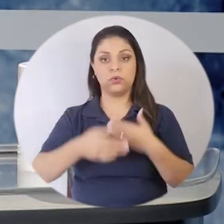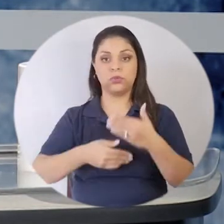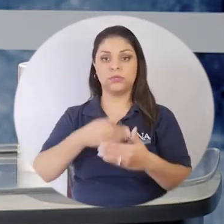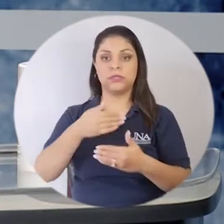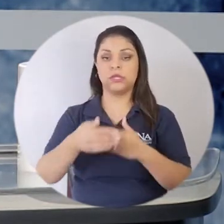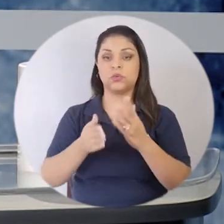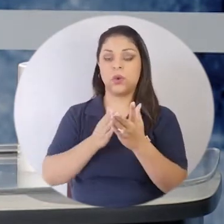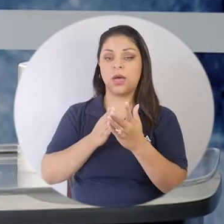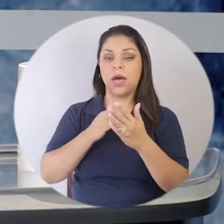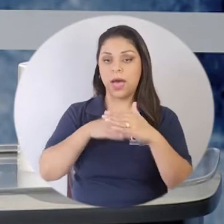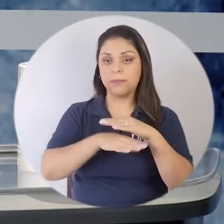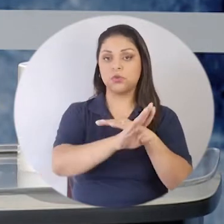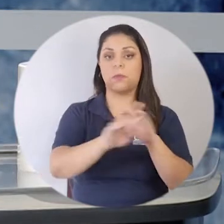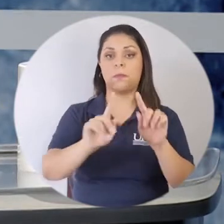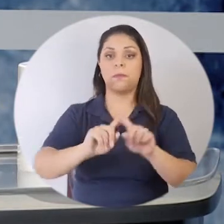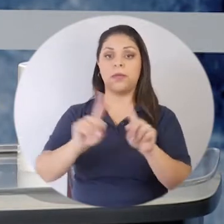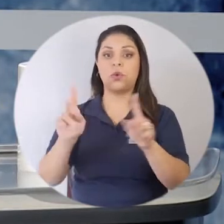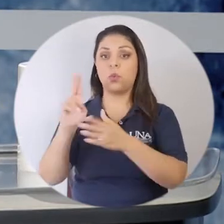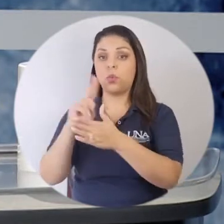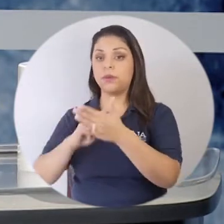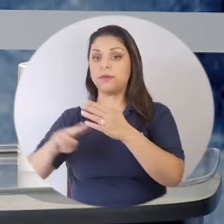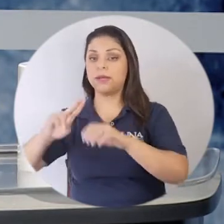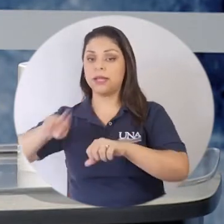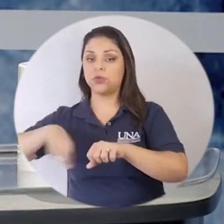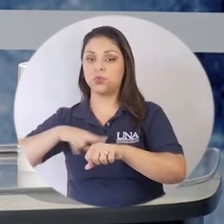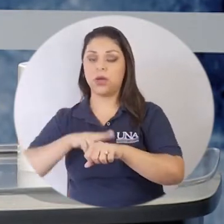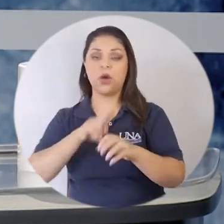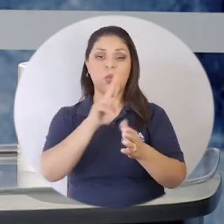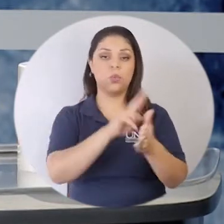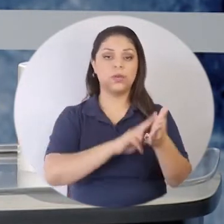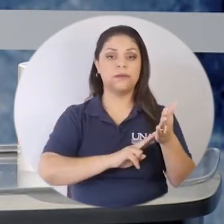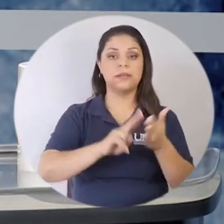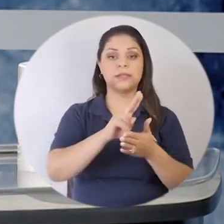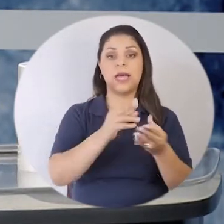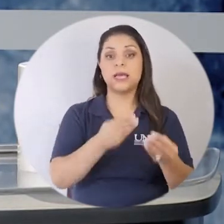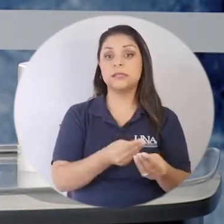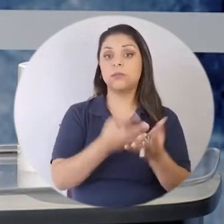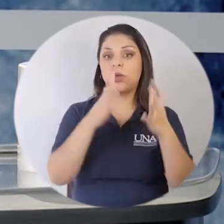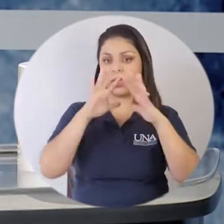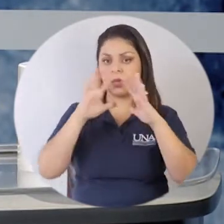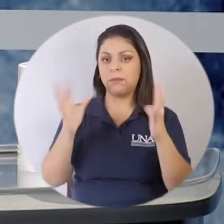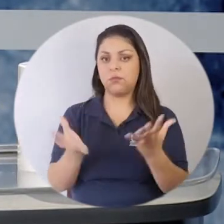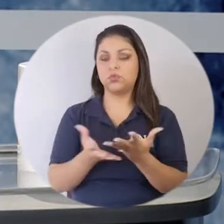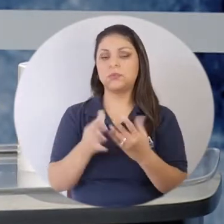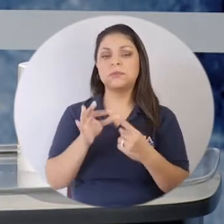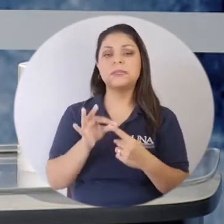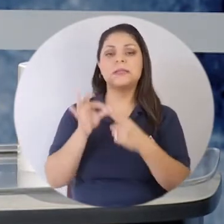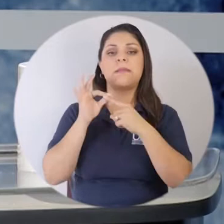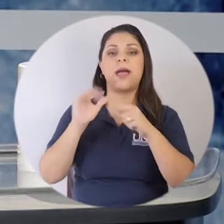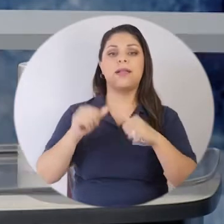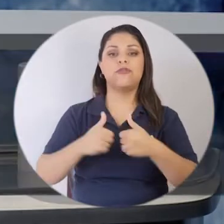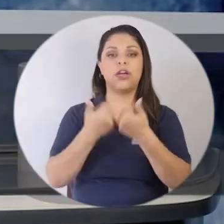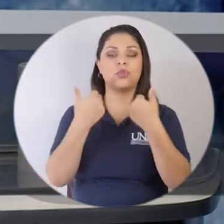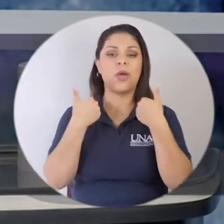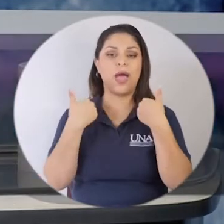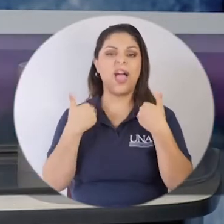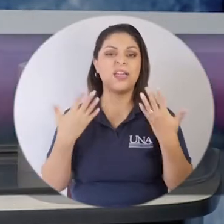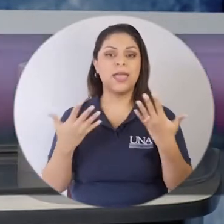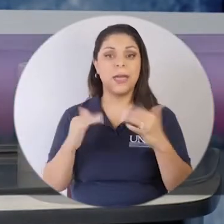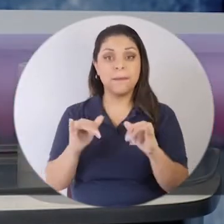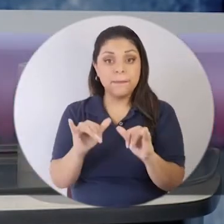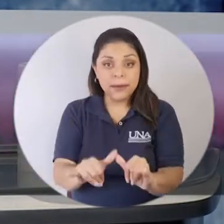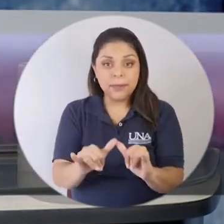proceso de admisión, pero a nivel de la Universidad Nacional y de las universidades públicas y del mundo, uno de los principales retos que tenemos es